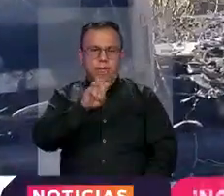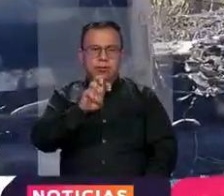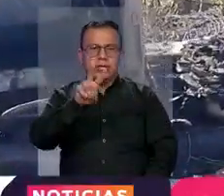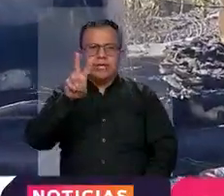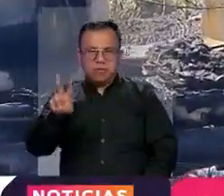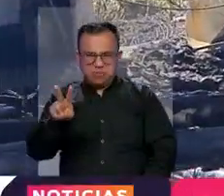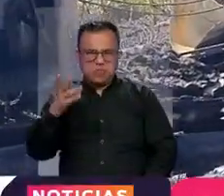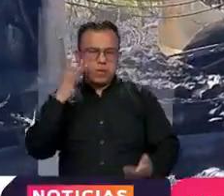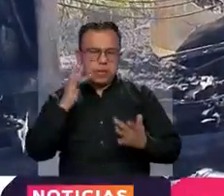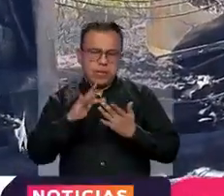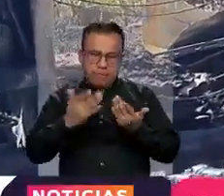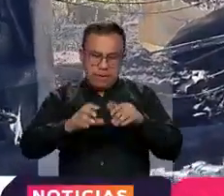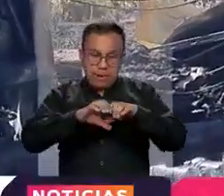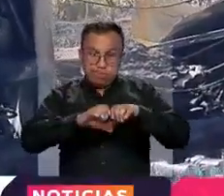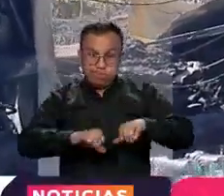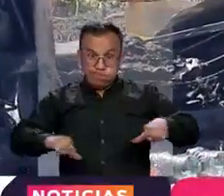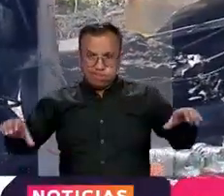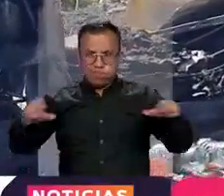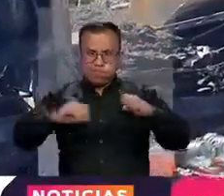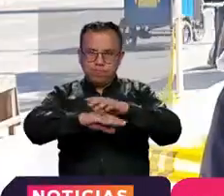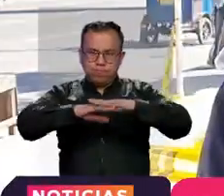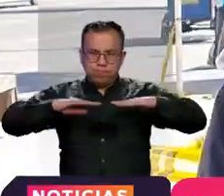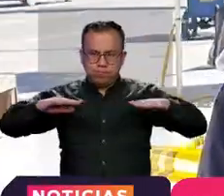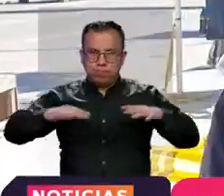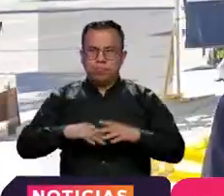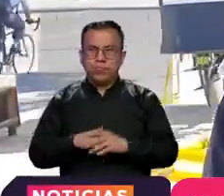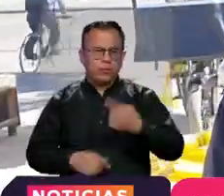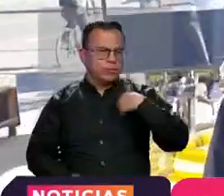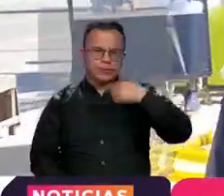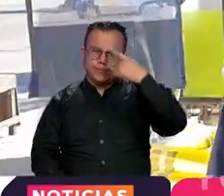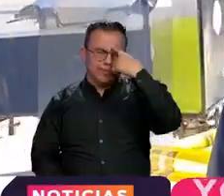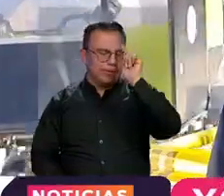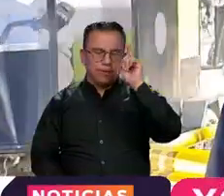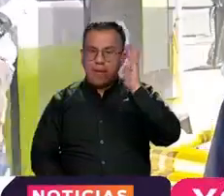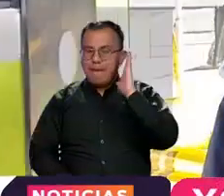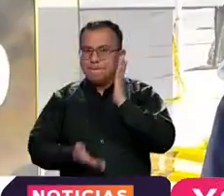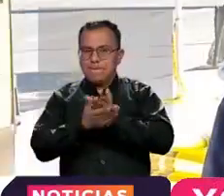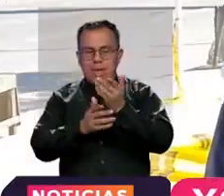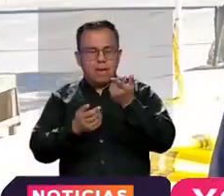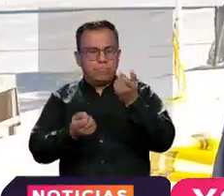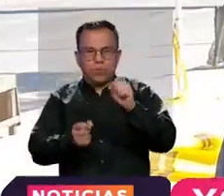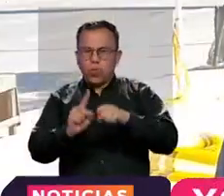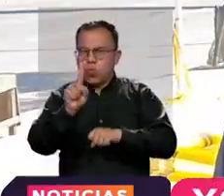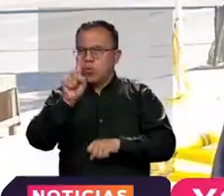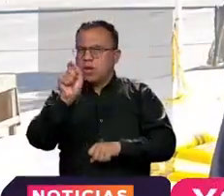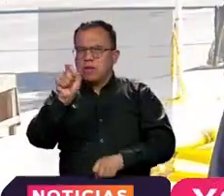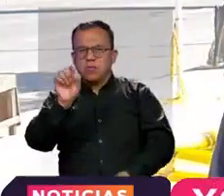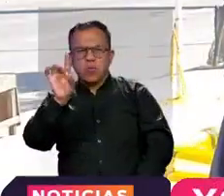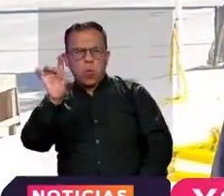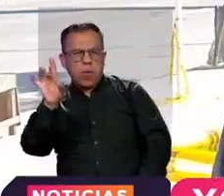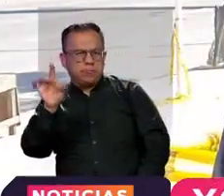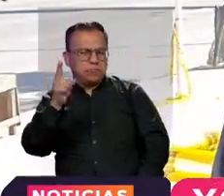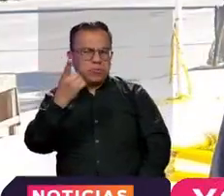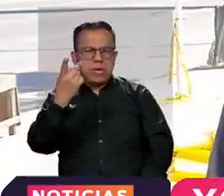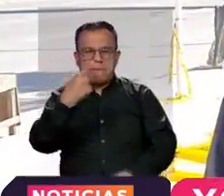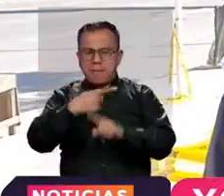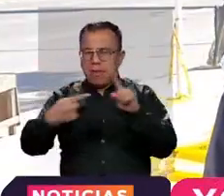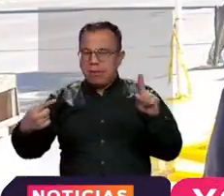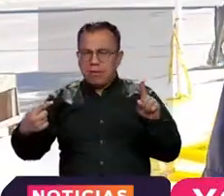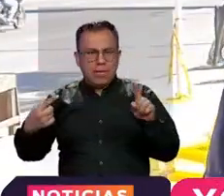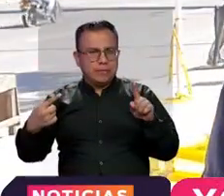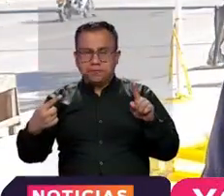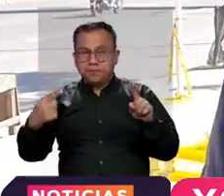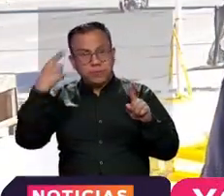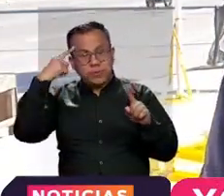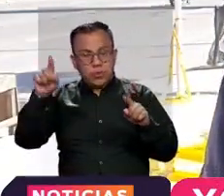182 para subterranizar las redes. De un momento a otro, golpe de 1:15 de la mañana, 1:30 de la mañana,